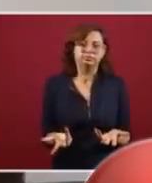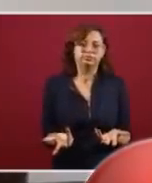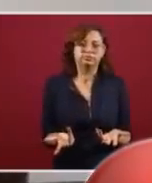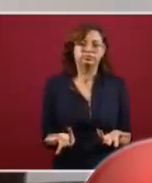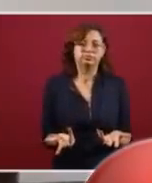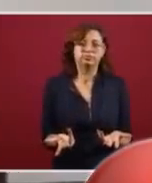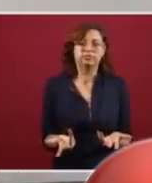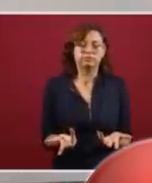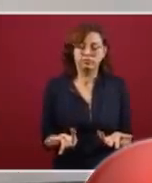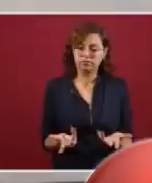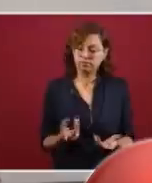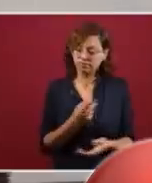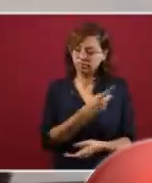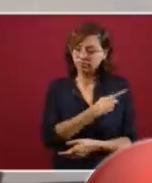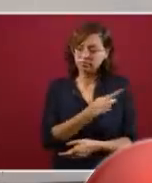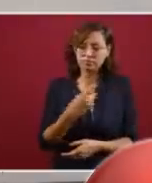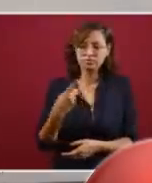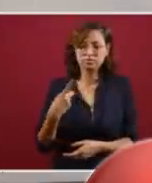estamos